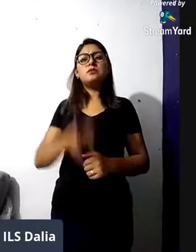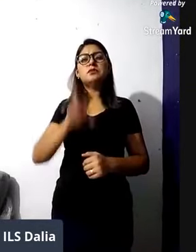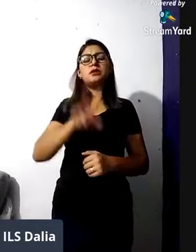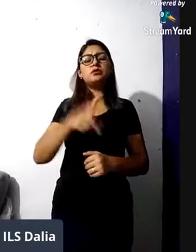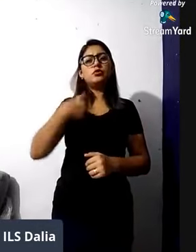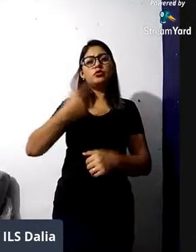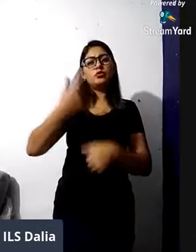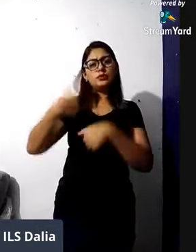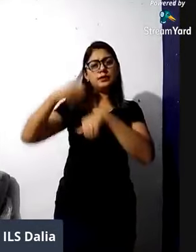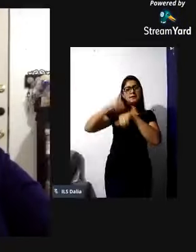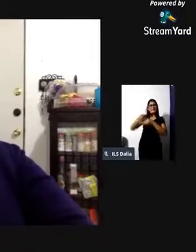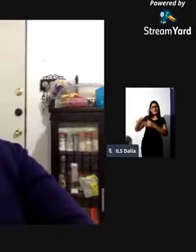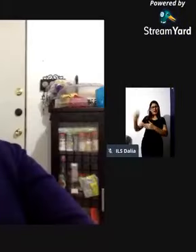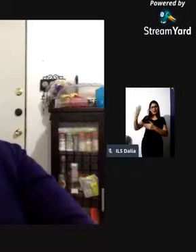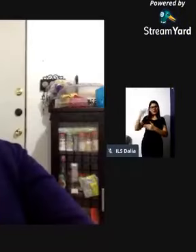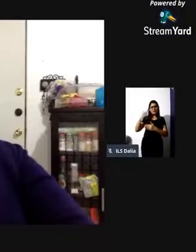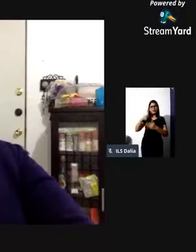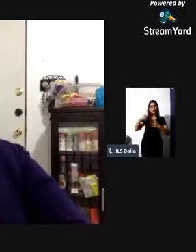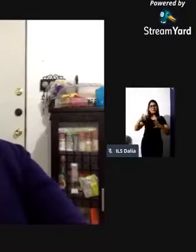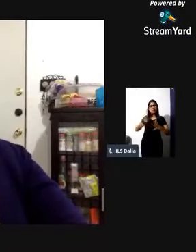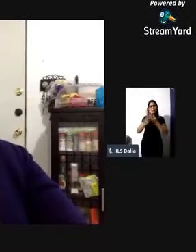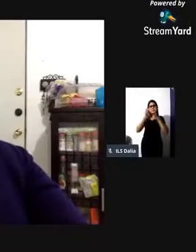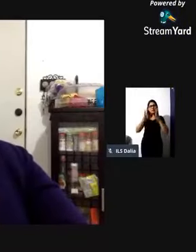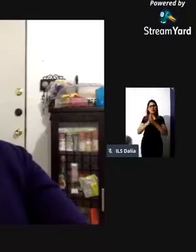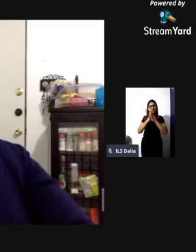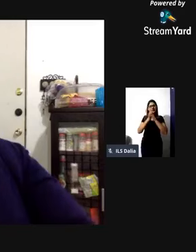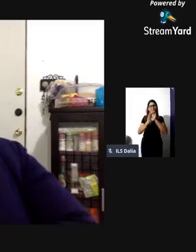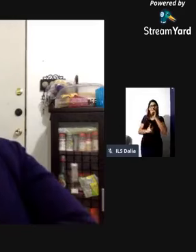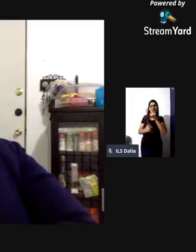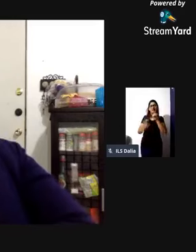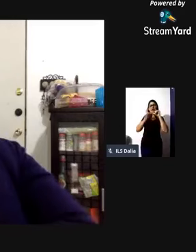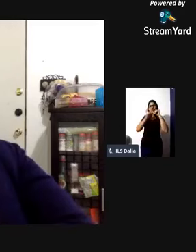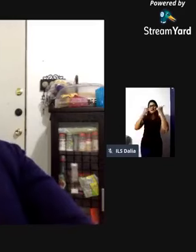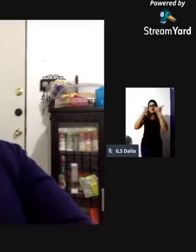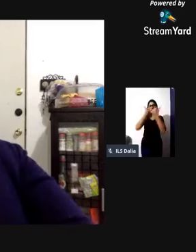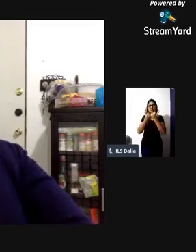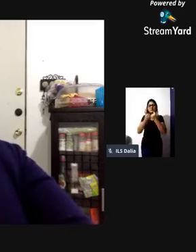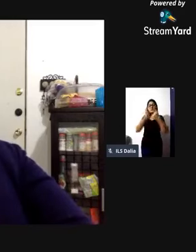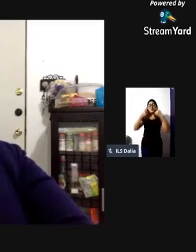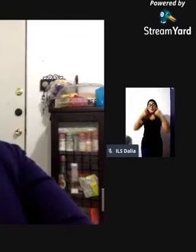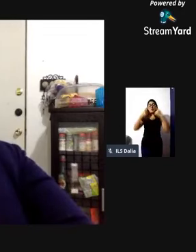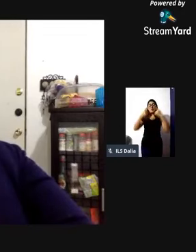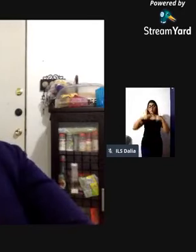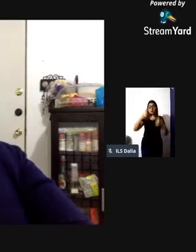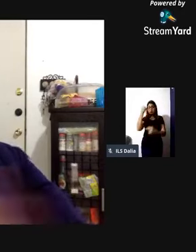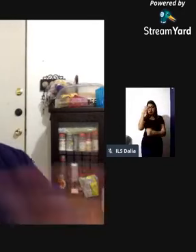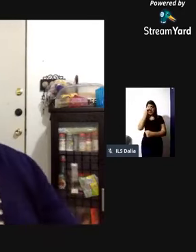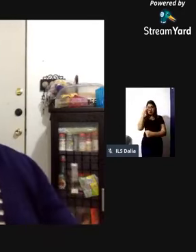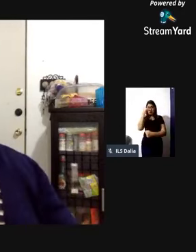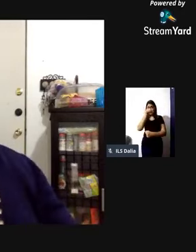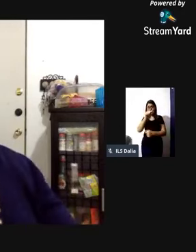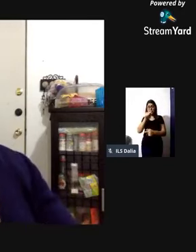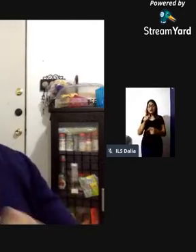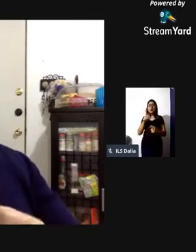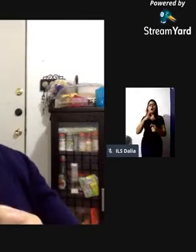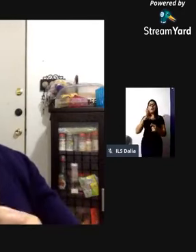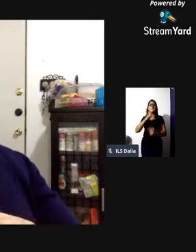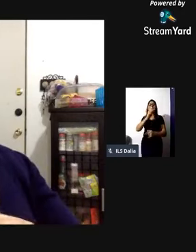entrevista justamente con una asociación de autismo. estuvieron muchos